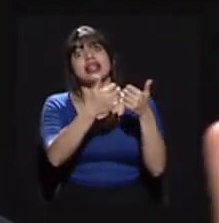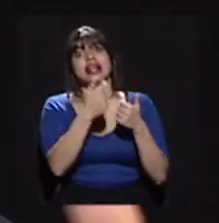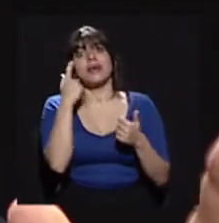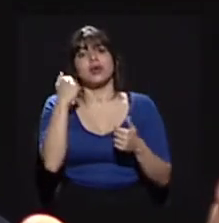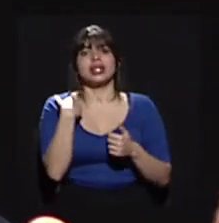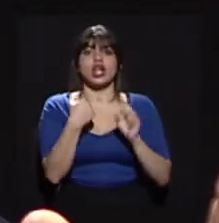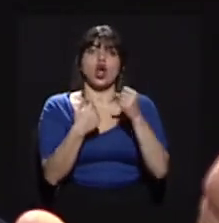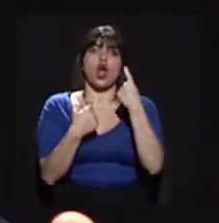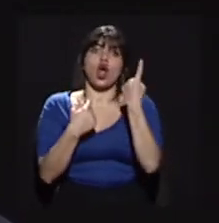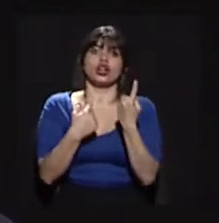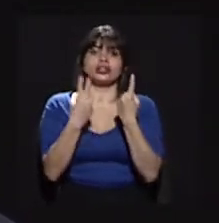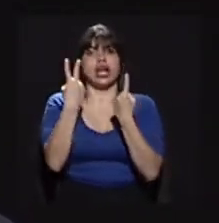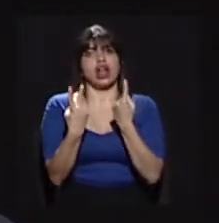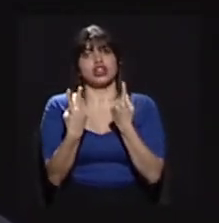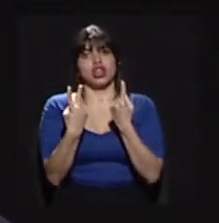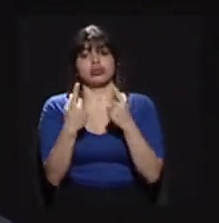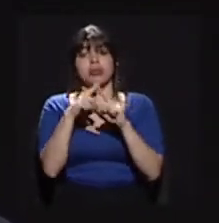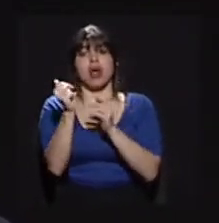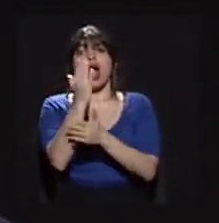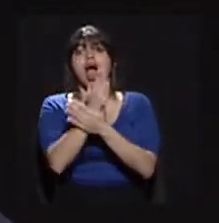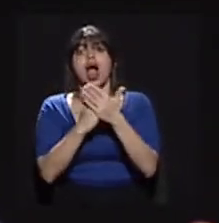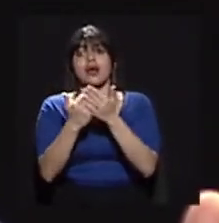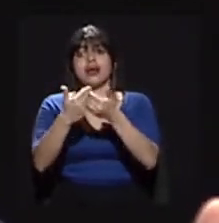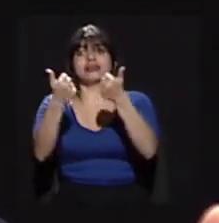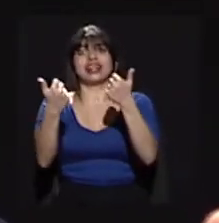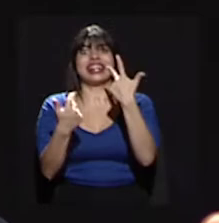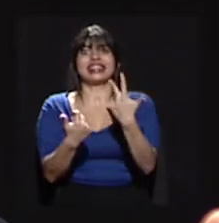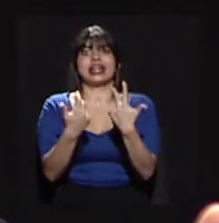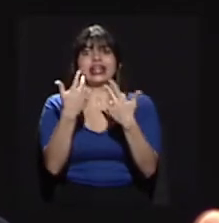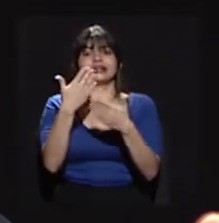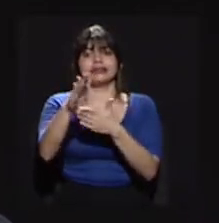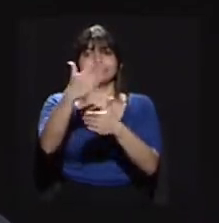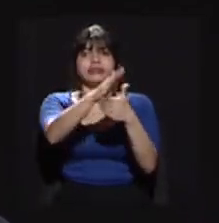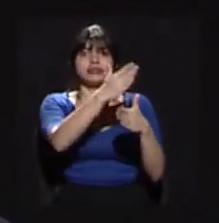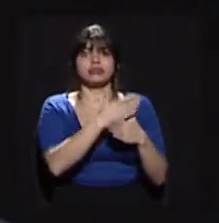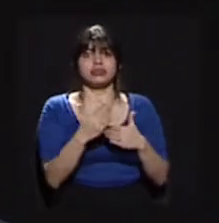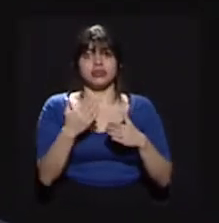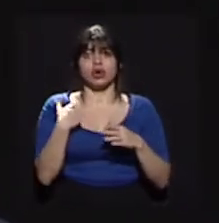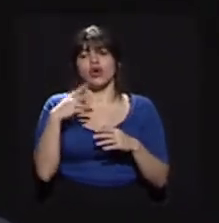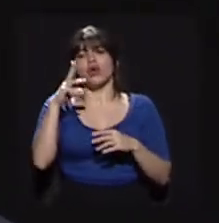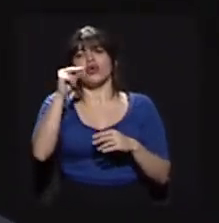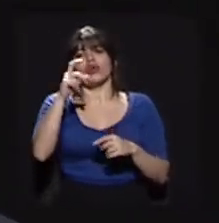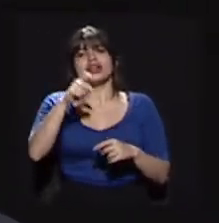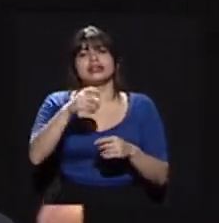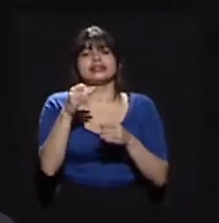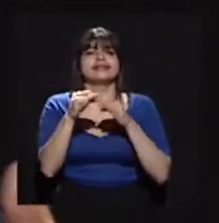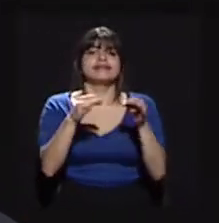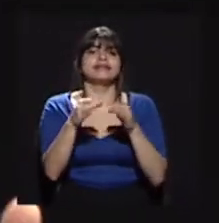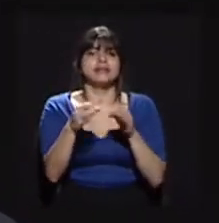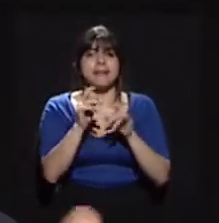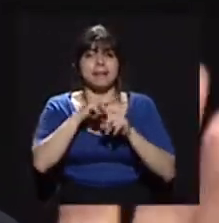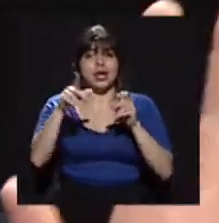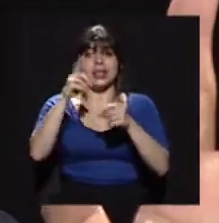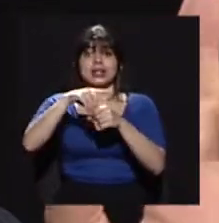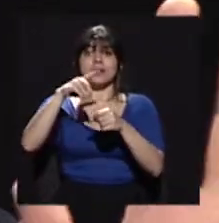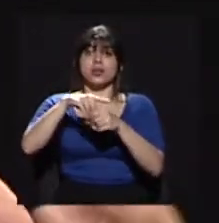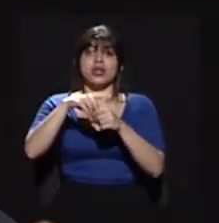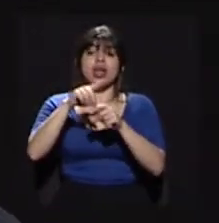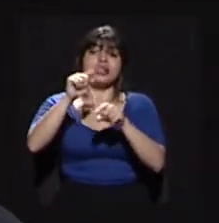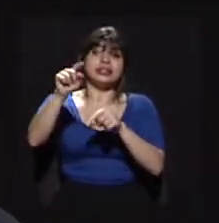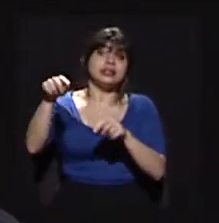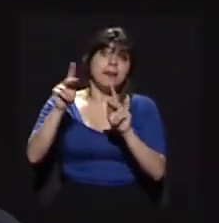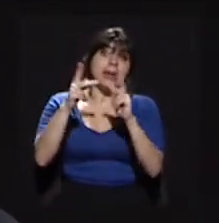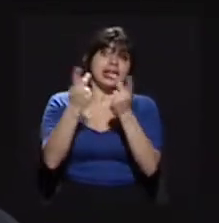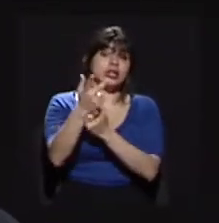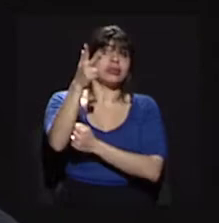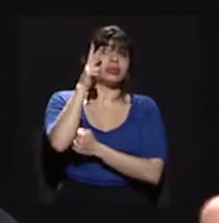tiene 11 a 2 pero hay otras que están divididas hasta en tres partes verdad y no voy a ponerme a definirlos pero las tres diputadas y diputados de esos partidos